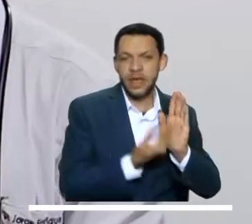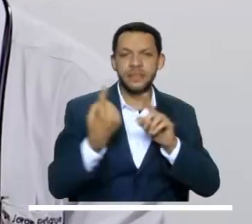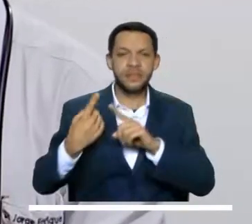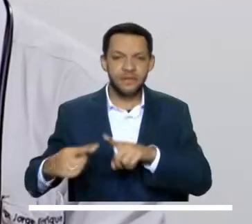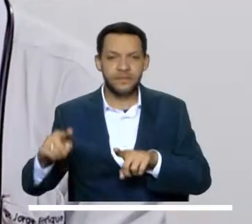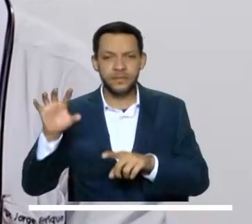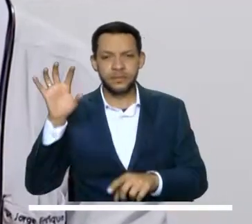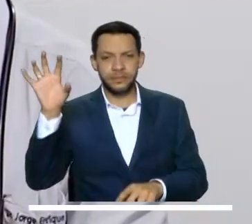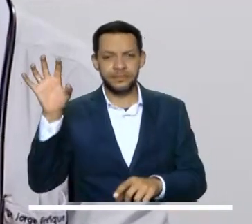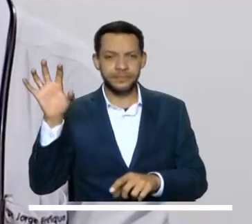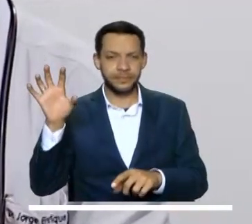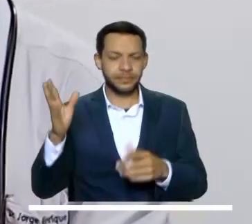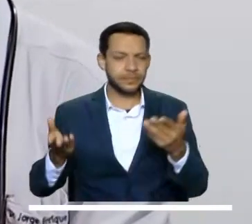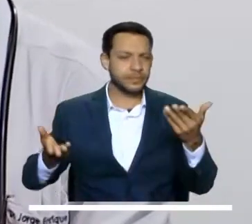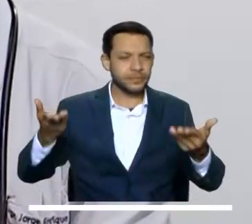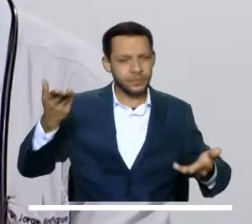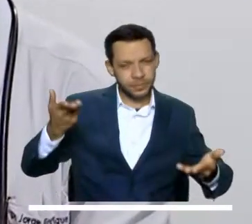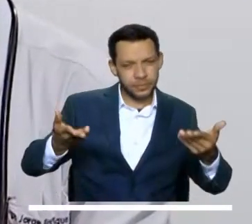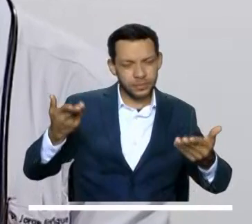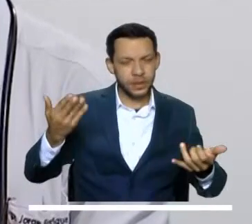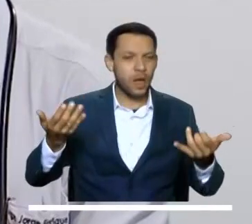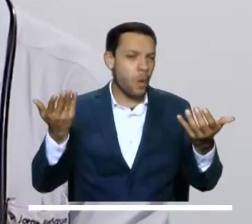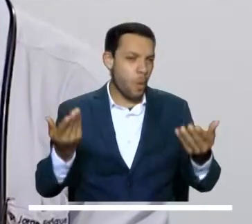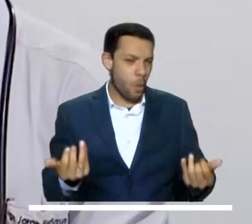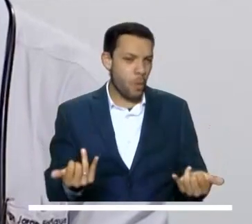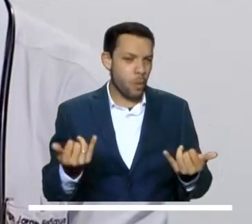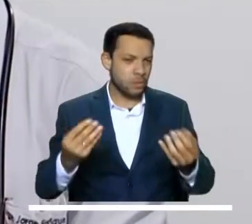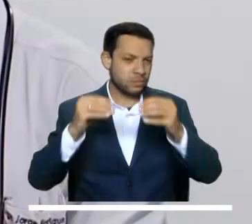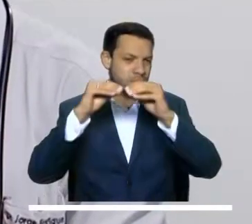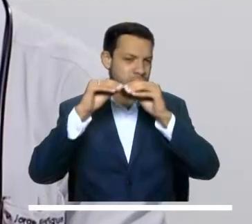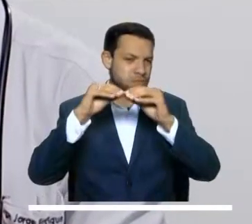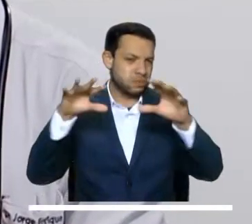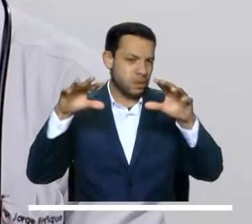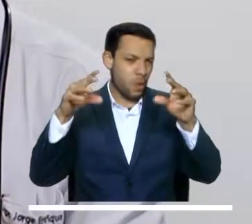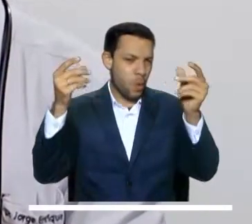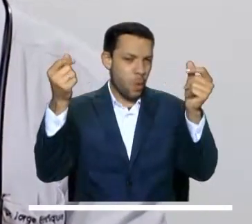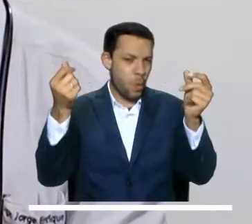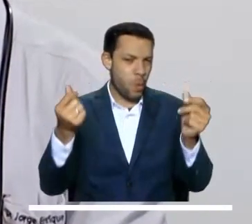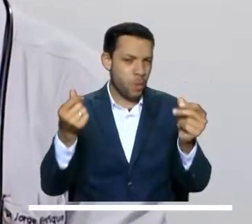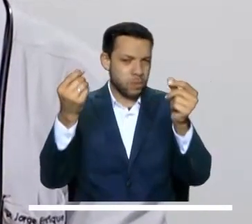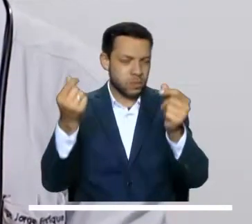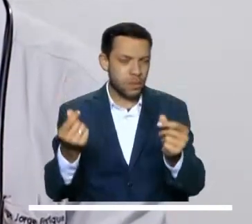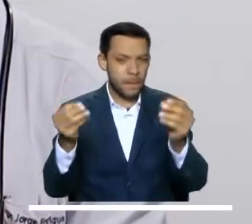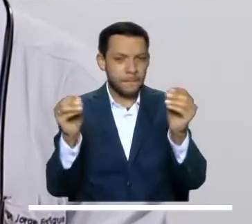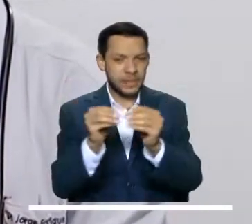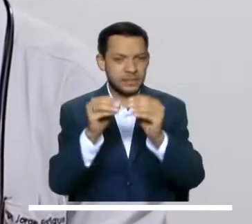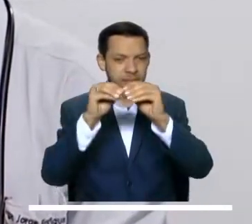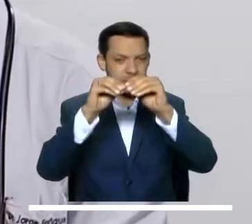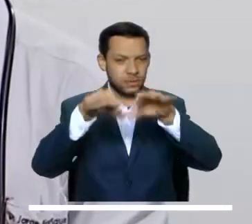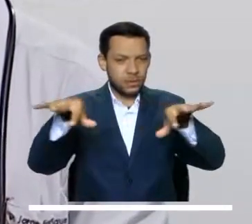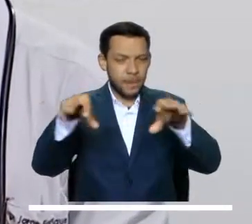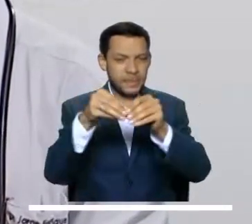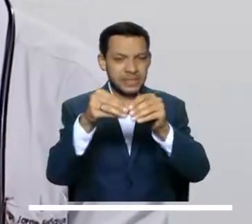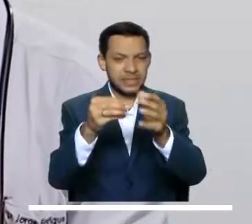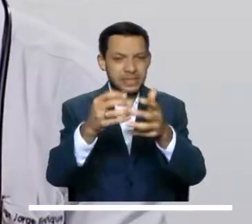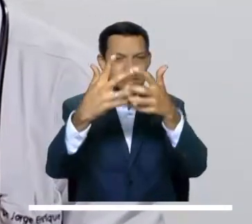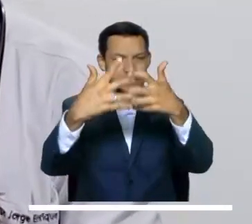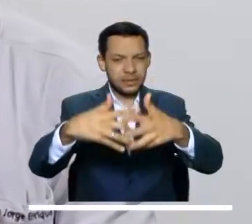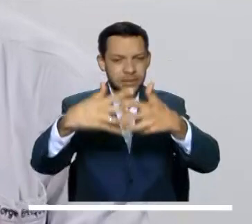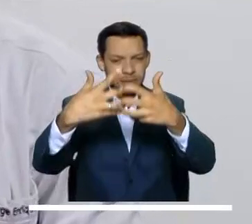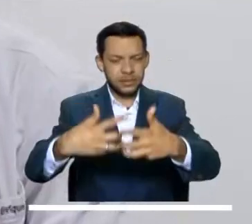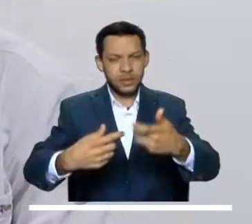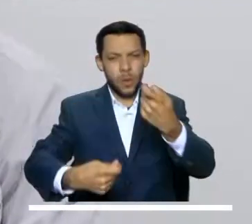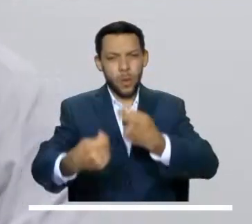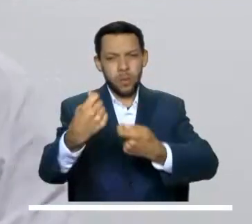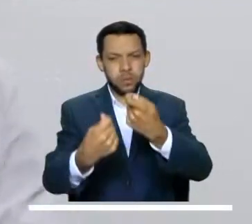vez por la globalización y por el aumento pues, de los niveles de estrés en la condición de vida, tanto ahorita por la parte económica como la parte social y ambiental que se está